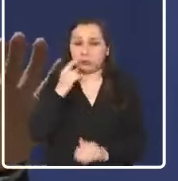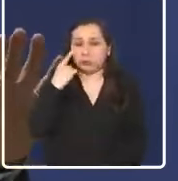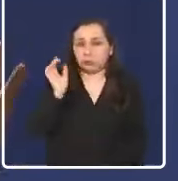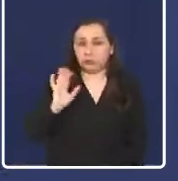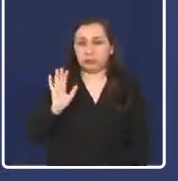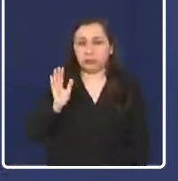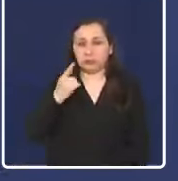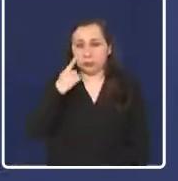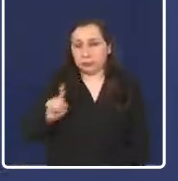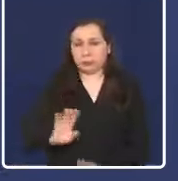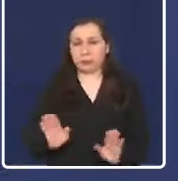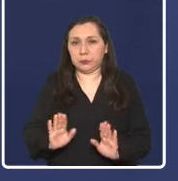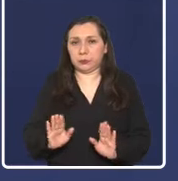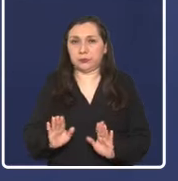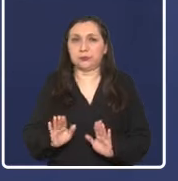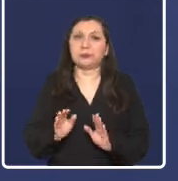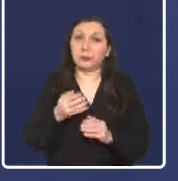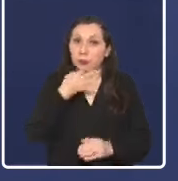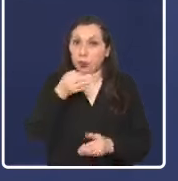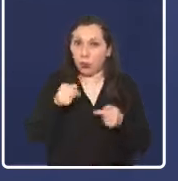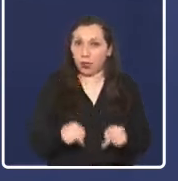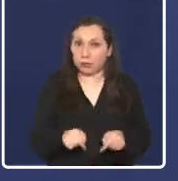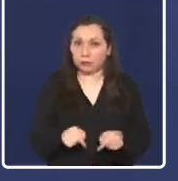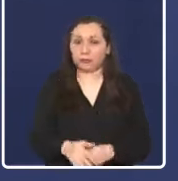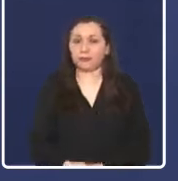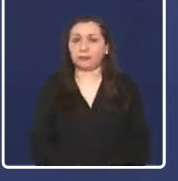absolutamente. Dicho esto,